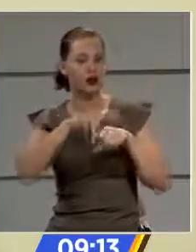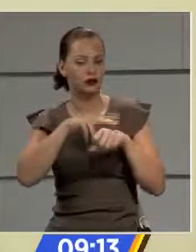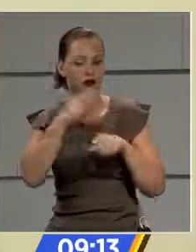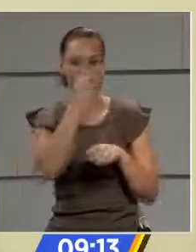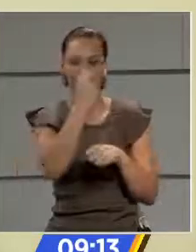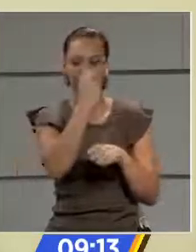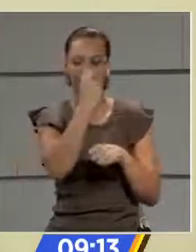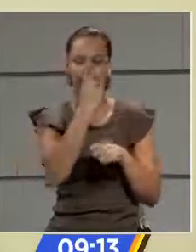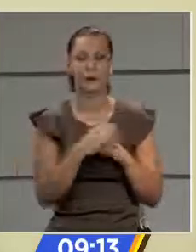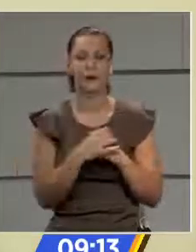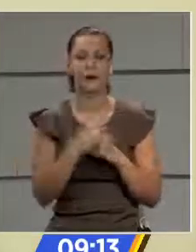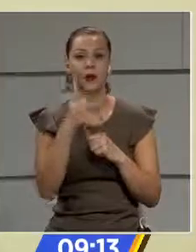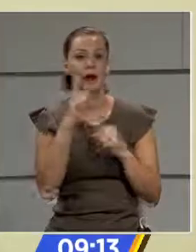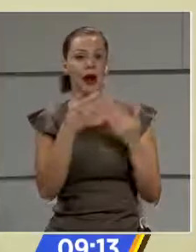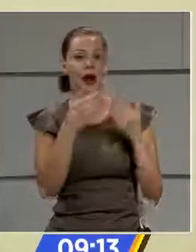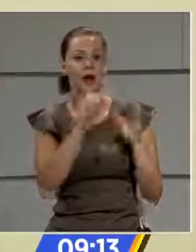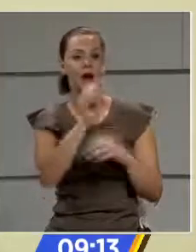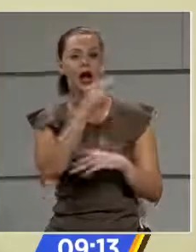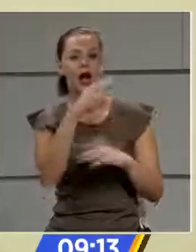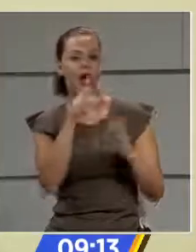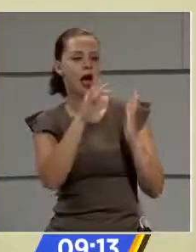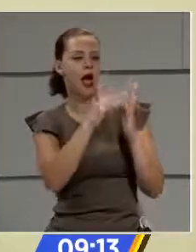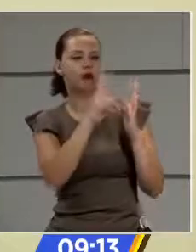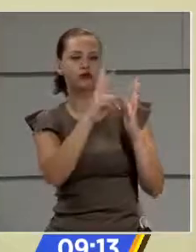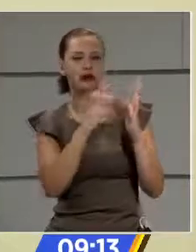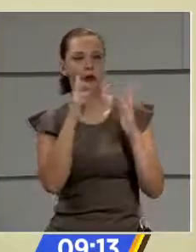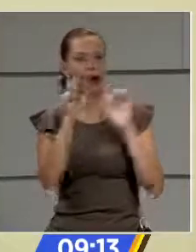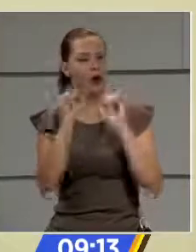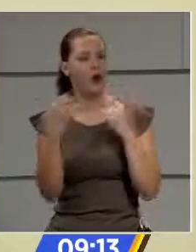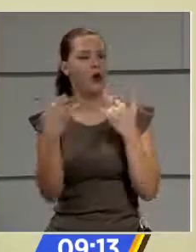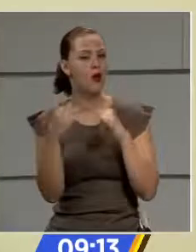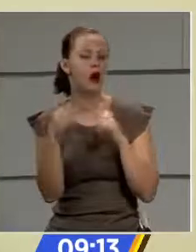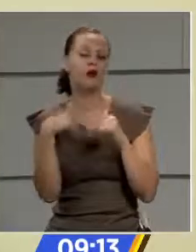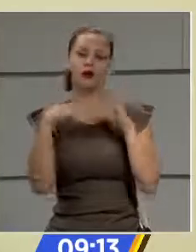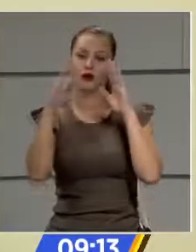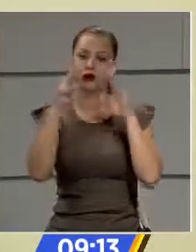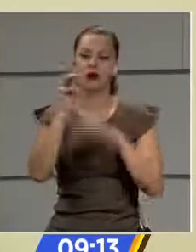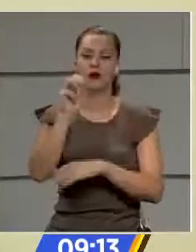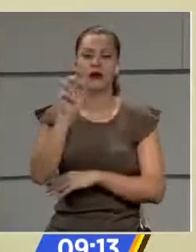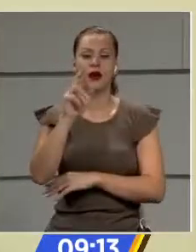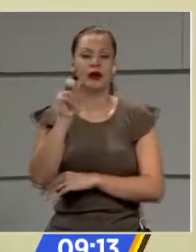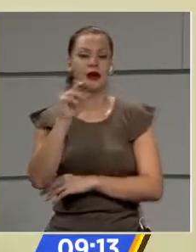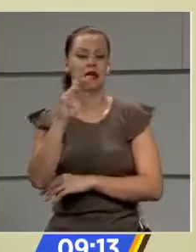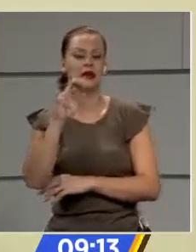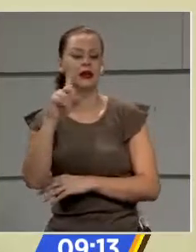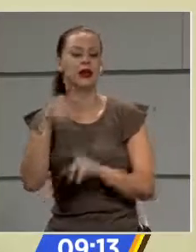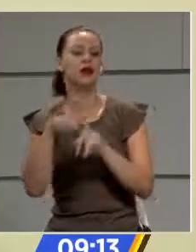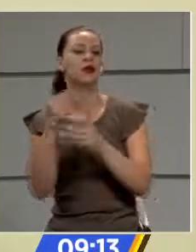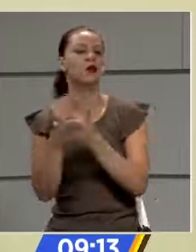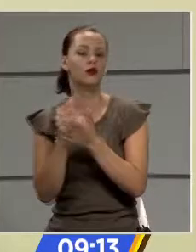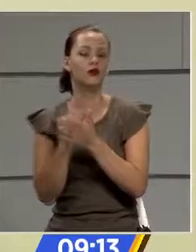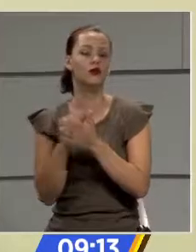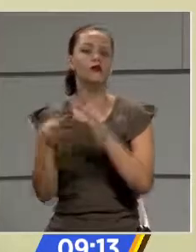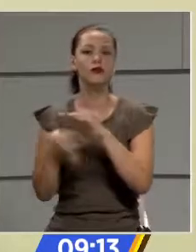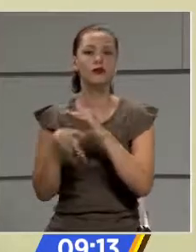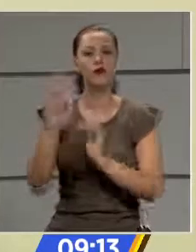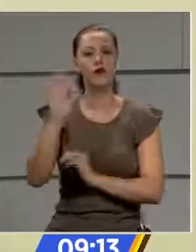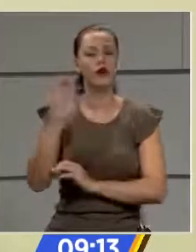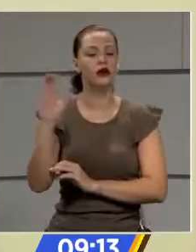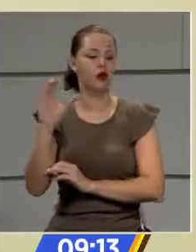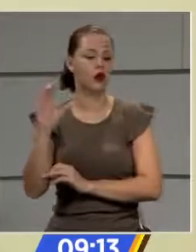a abrir las aplicaciones y puedan jugar, por supuesto, voy a saludar a Mariana Cerdas desde Guadalupe, del Jardín de Niños Flora